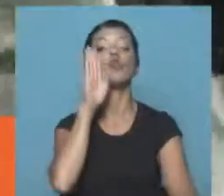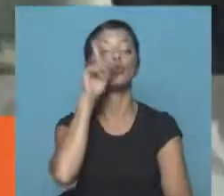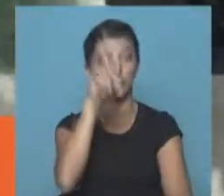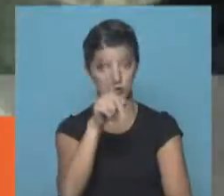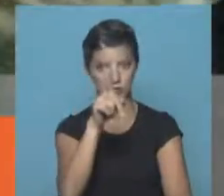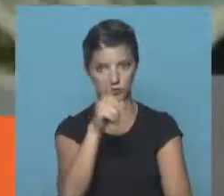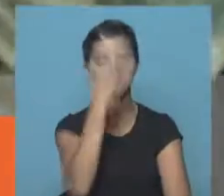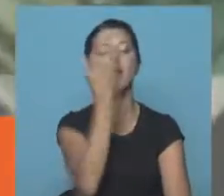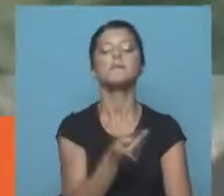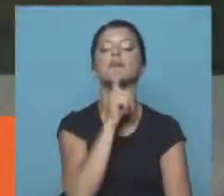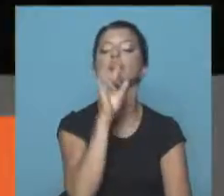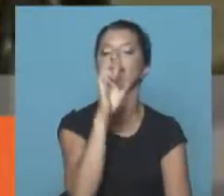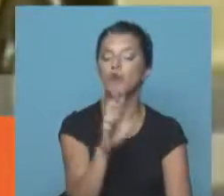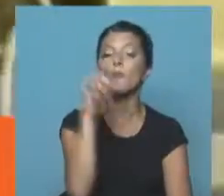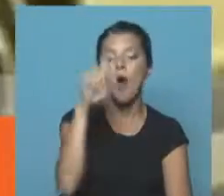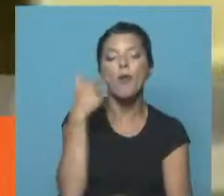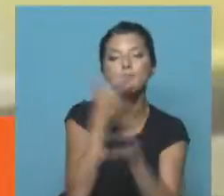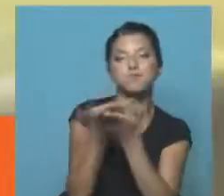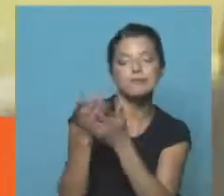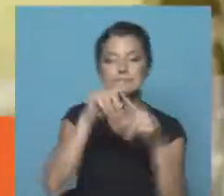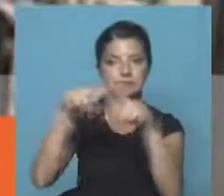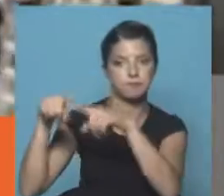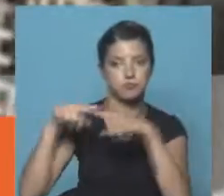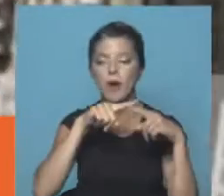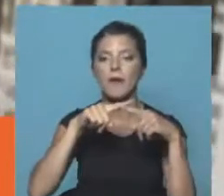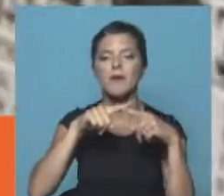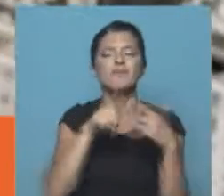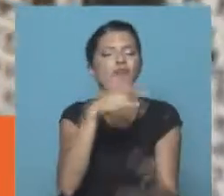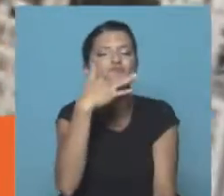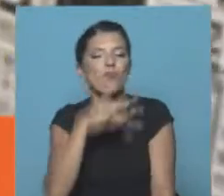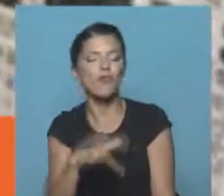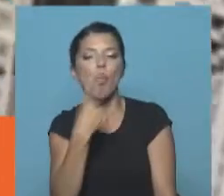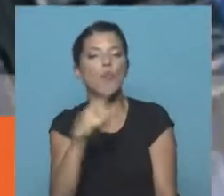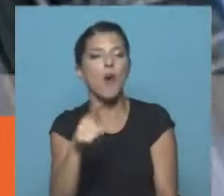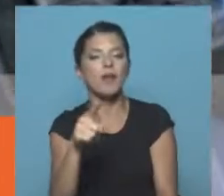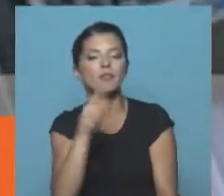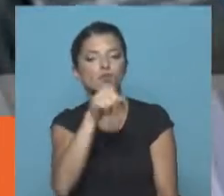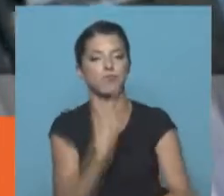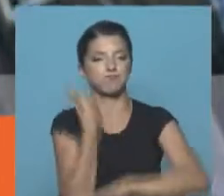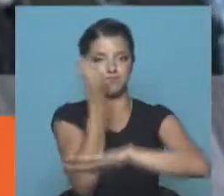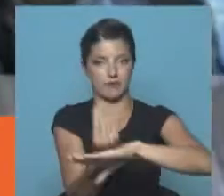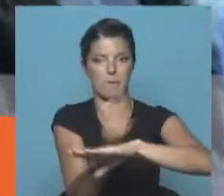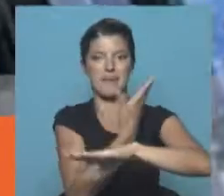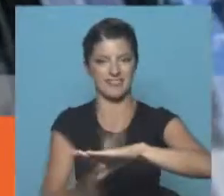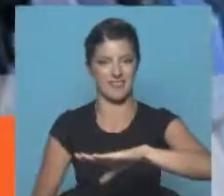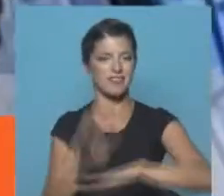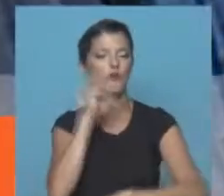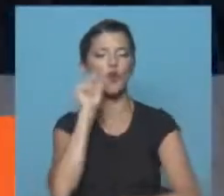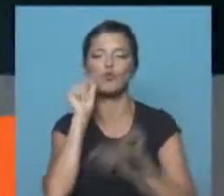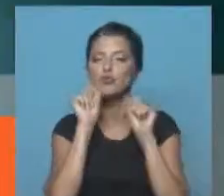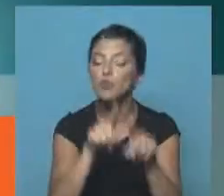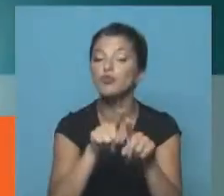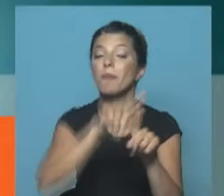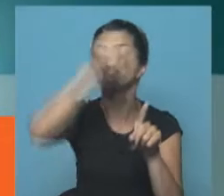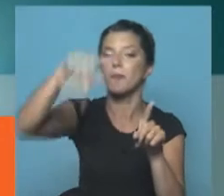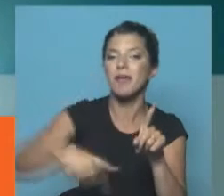Donald Trump está evidenciando crecientes dificultades en entender las implicancias de su nuevo rol institucional y sigue funcionando